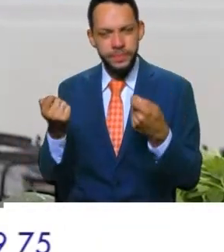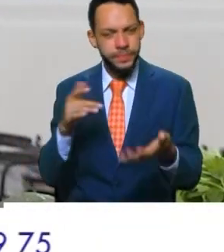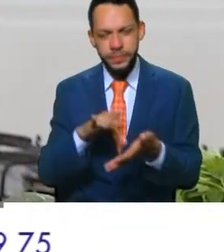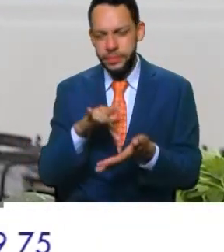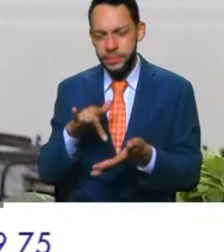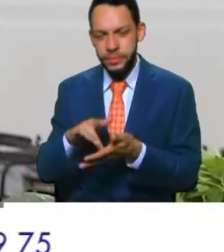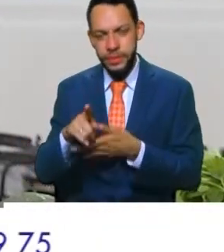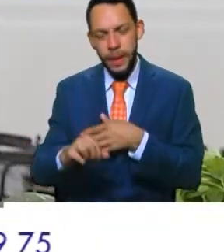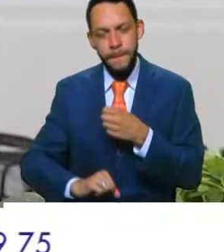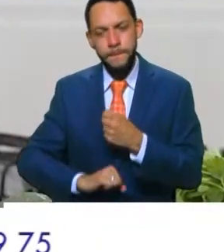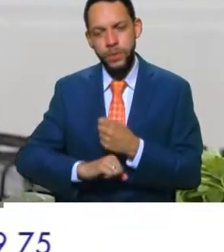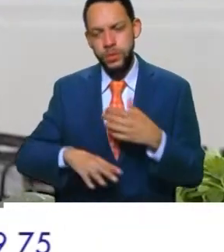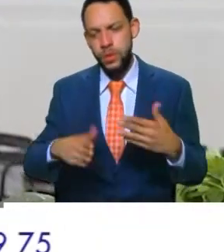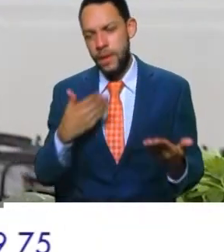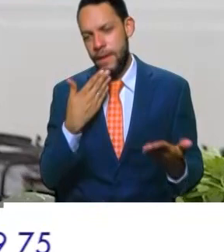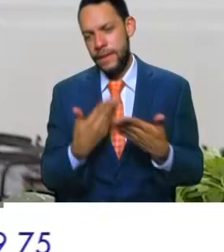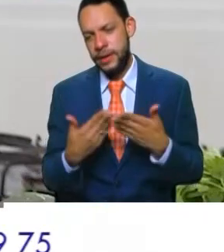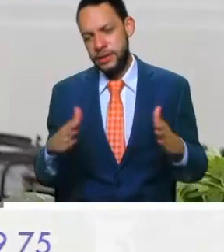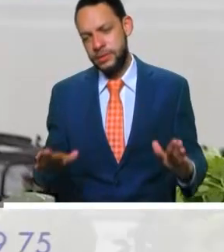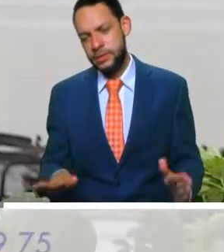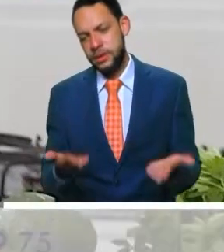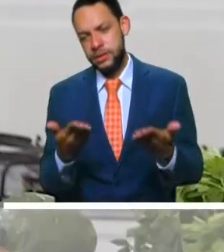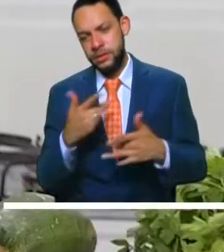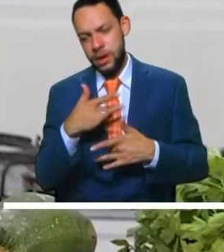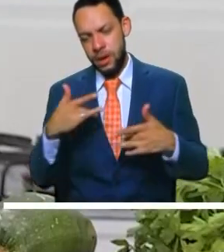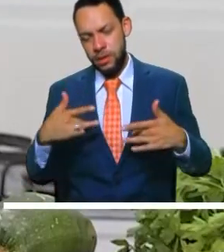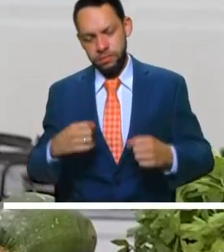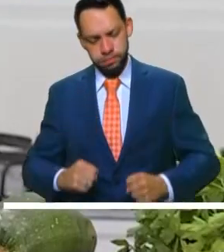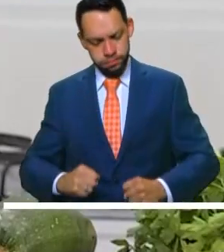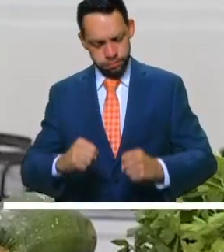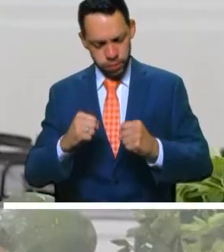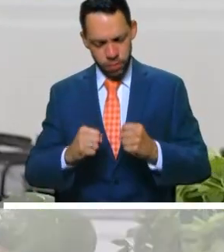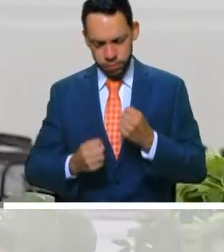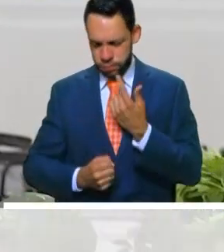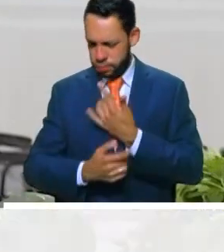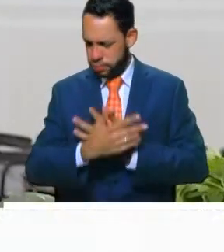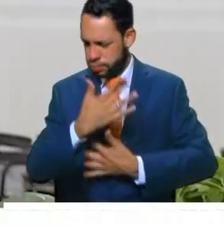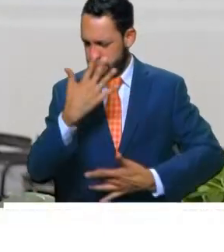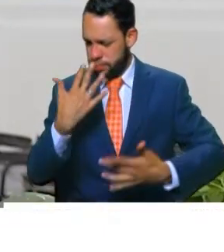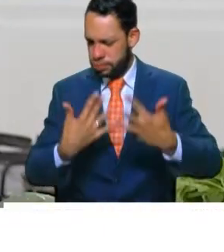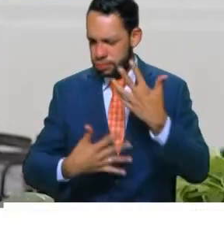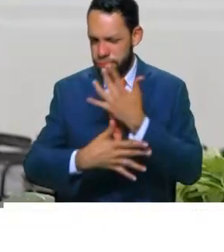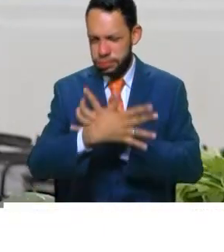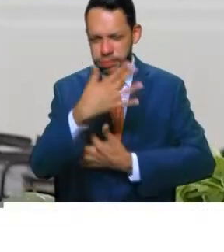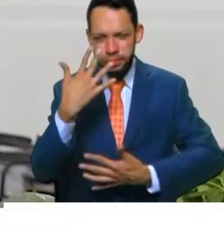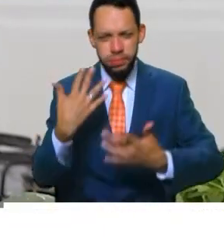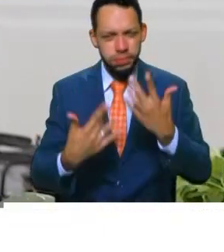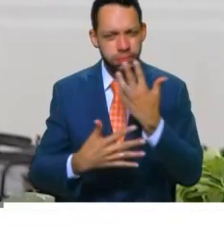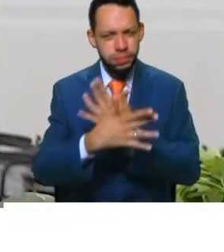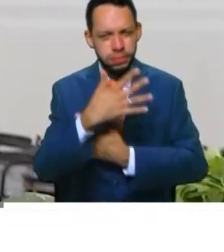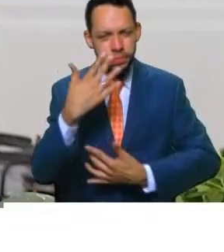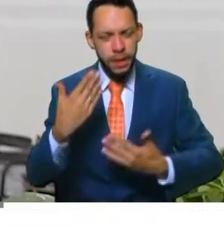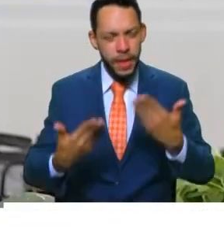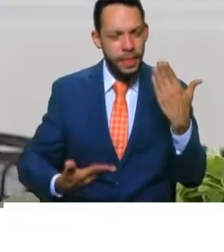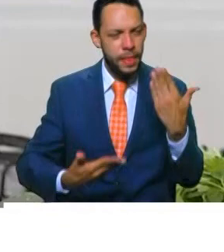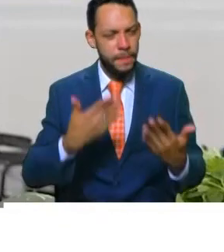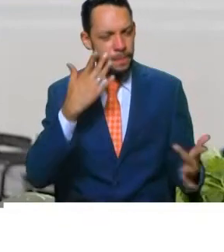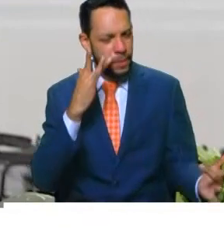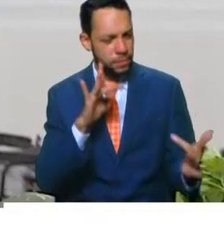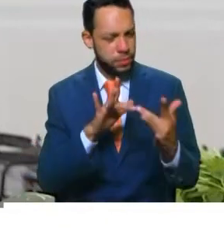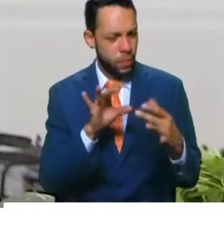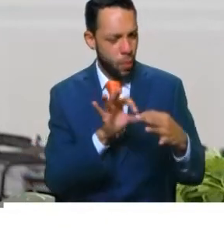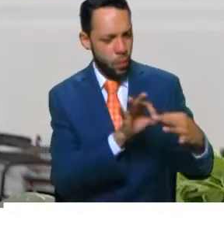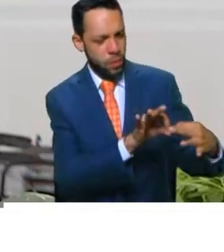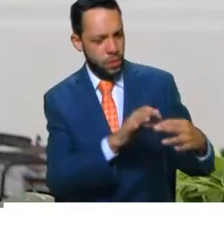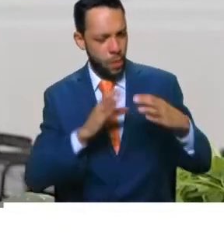es dado gracias a una serie de hormonas, que estas hormonas se tienen que modular de acuerdo a los alimentos que nosotros